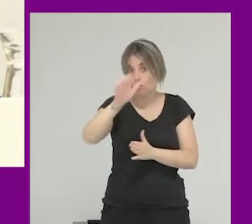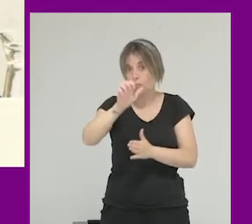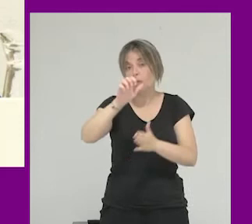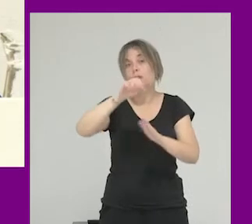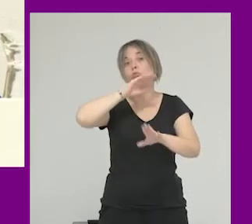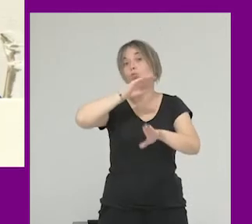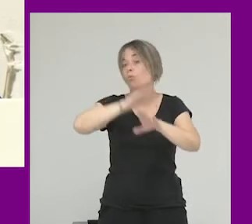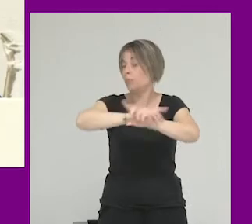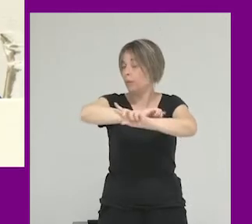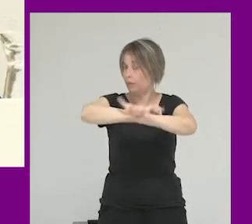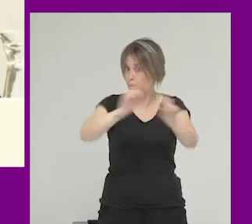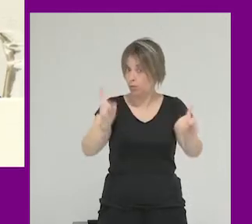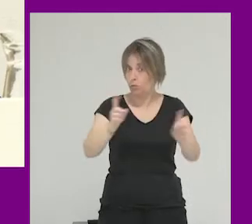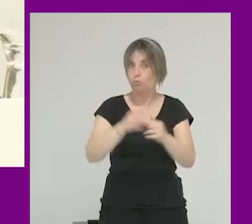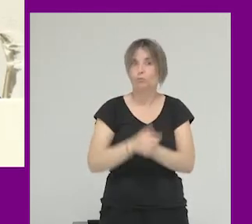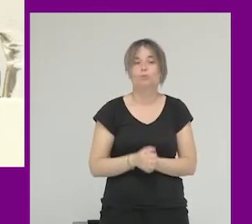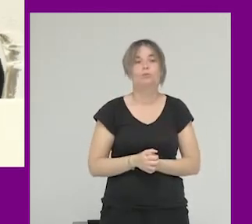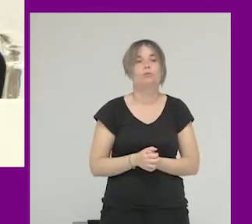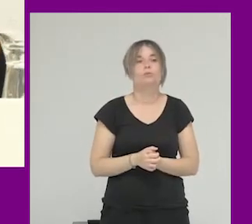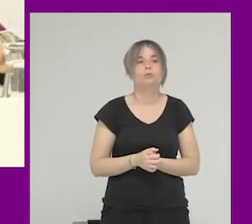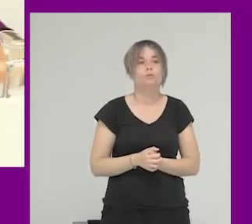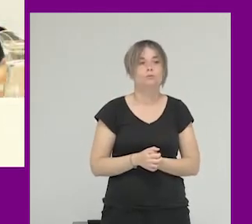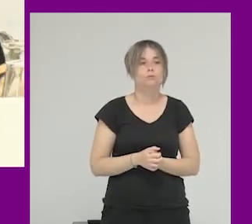tampoco se están cumpliendo.